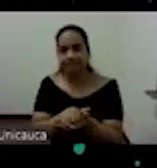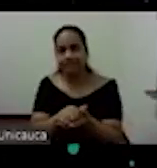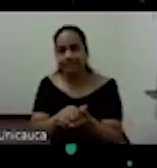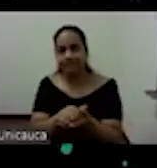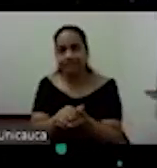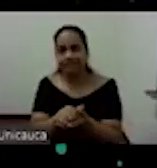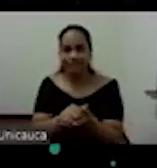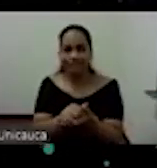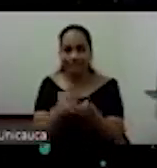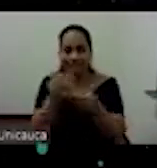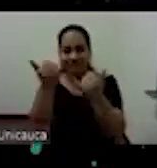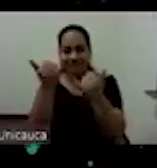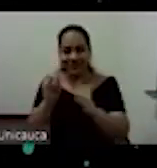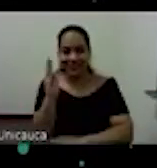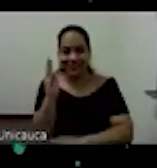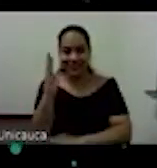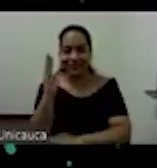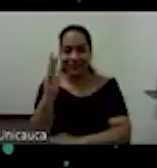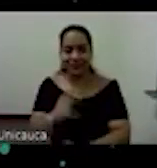la ponencia.